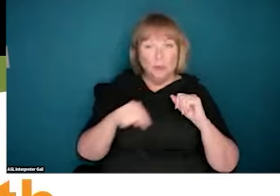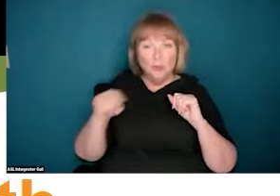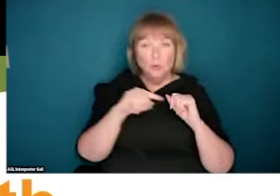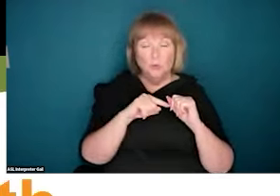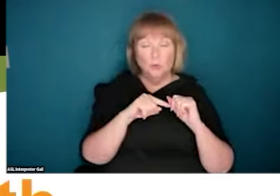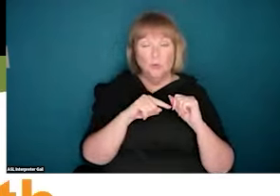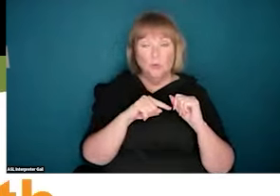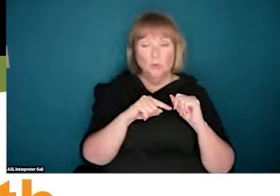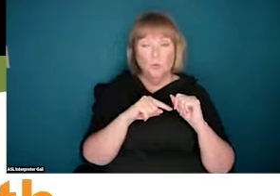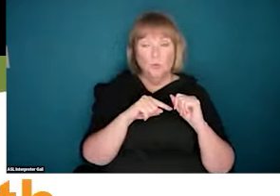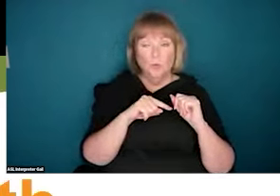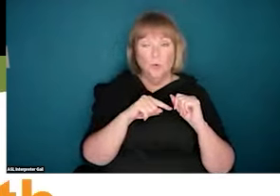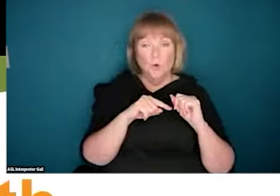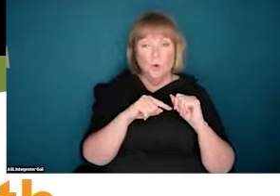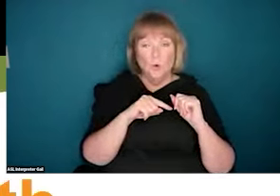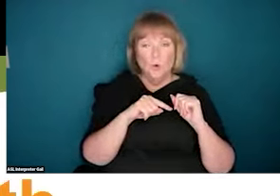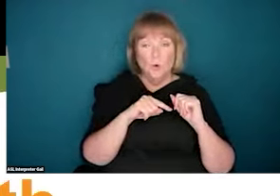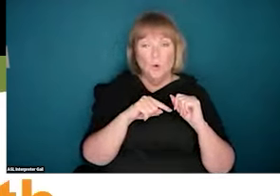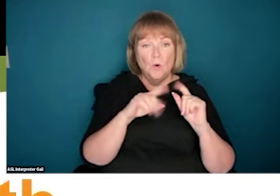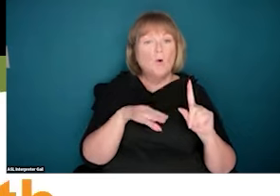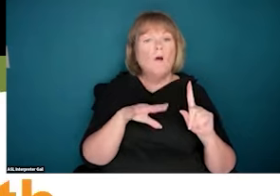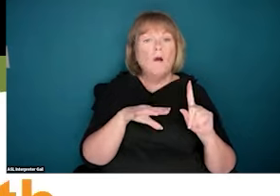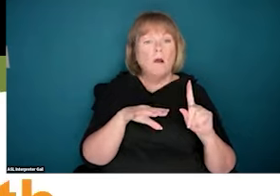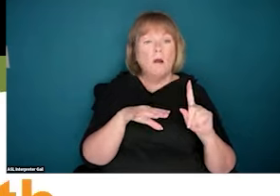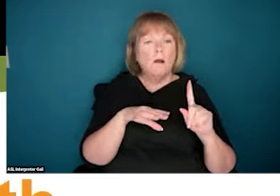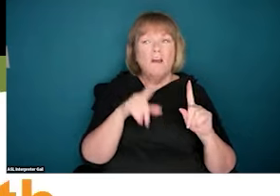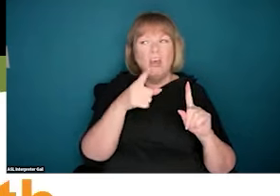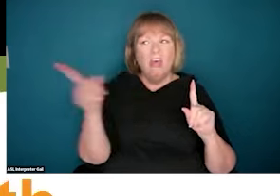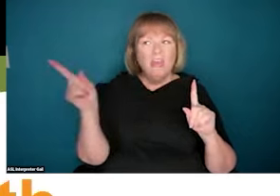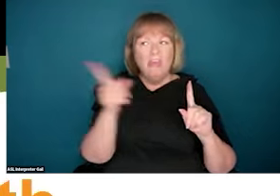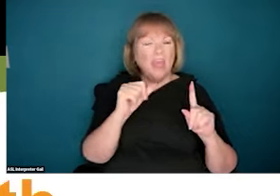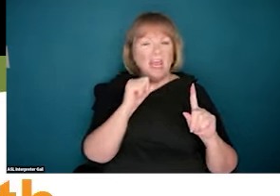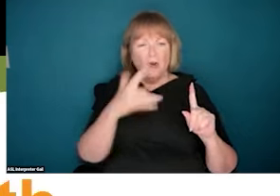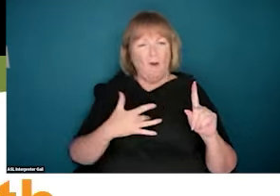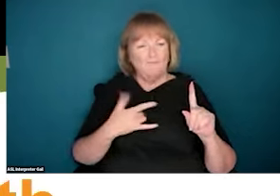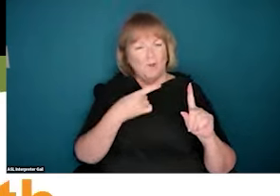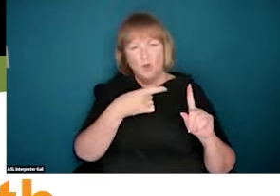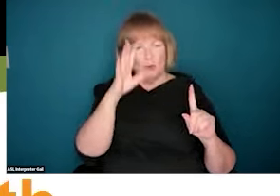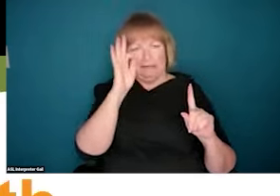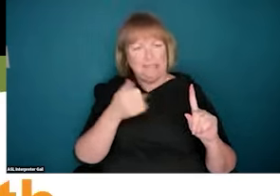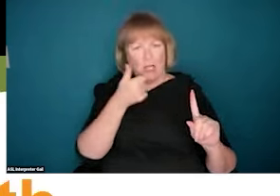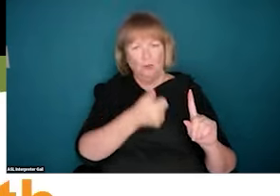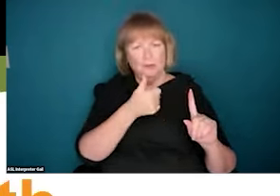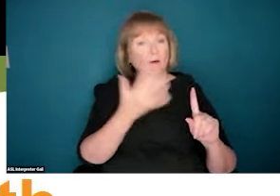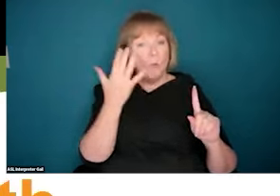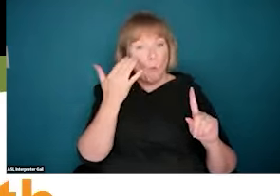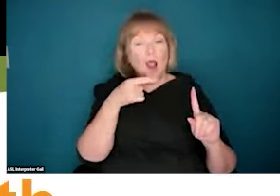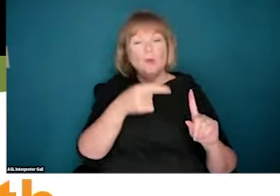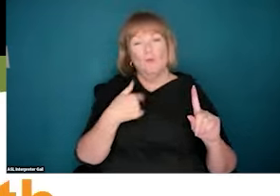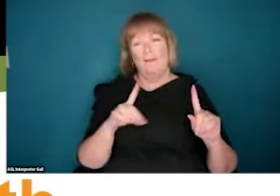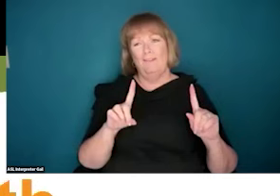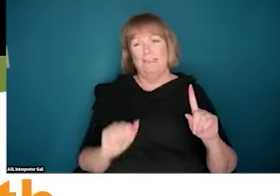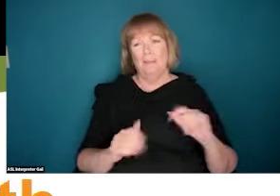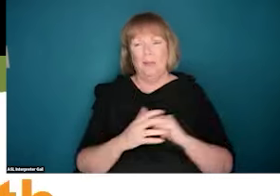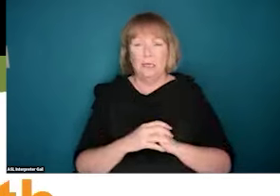le enseñan que otras personas automáticamente asumen que uno no tiene la